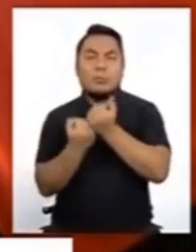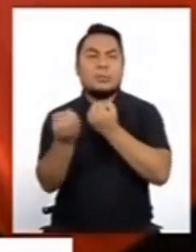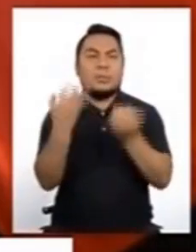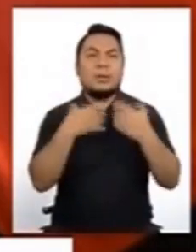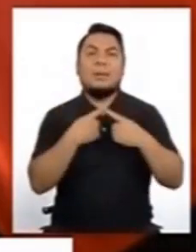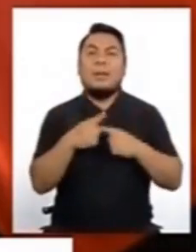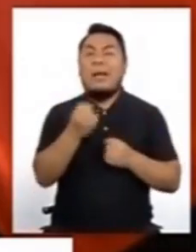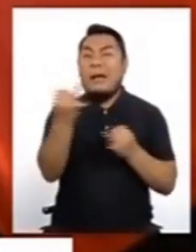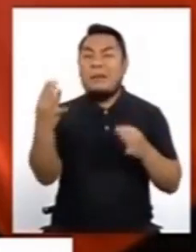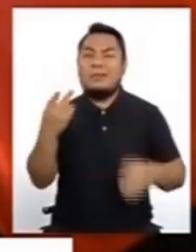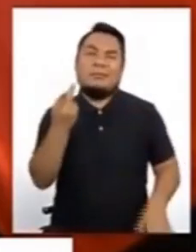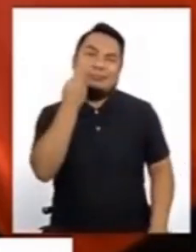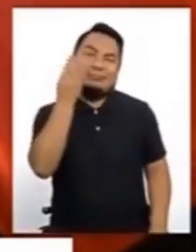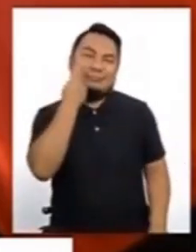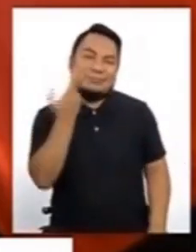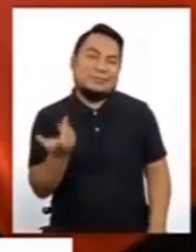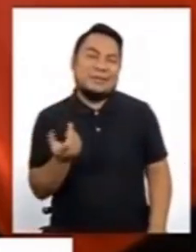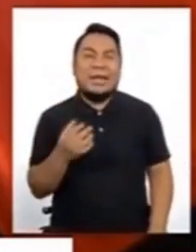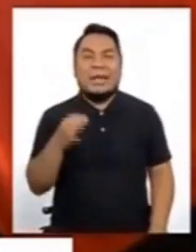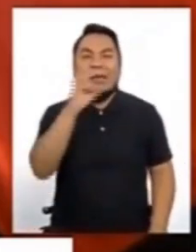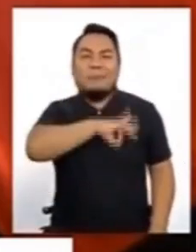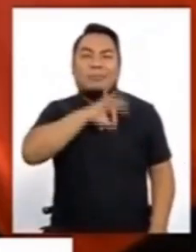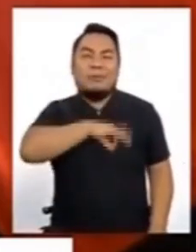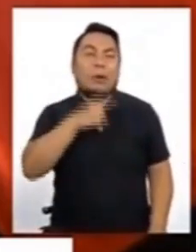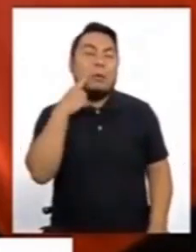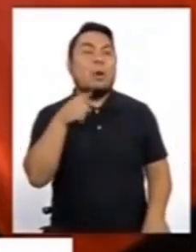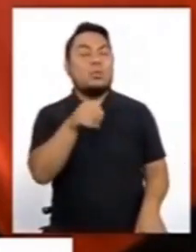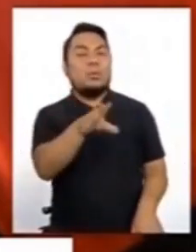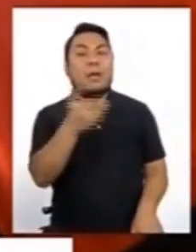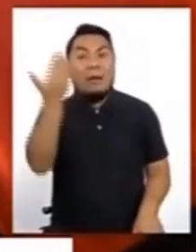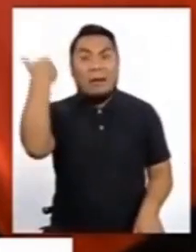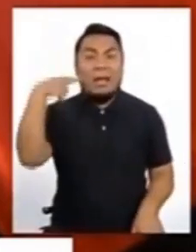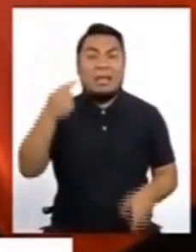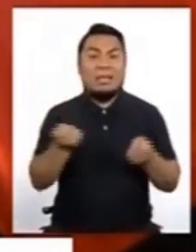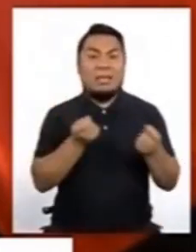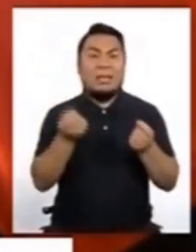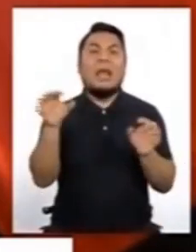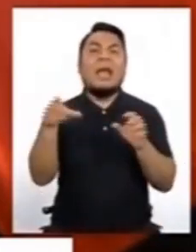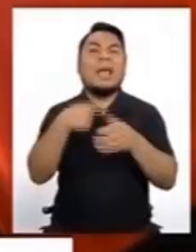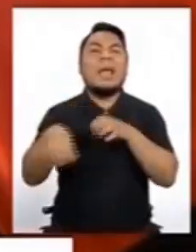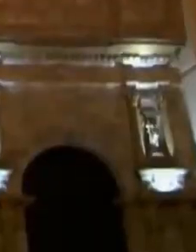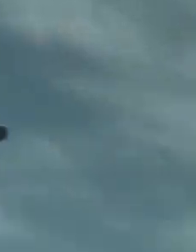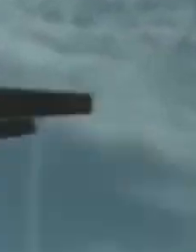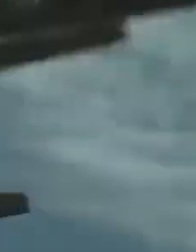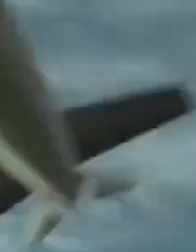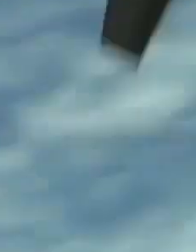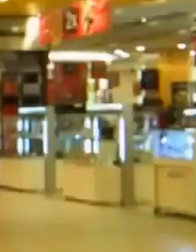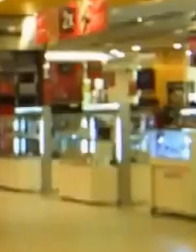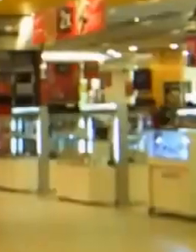pero no sean frescos queriendo dar lecciones los que tuvieron su oportunidad y no hicieron nada al respecto.